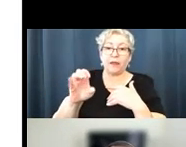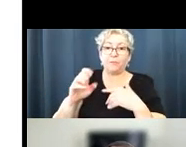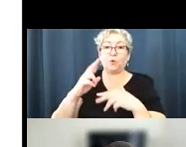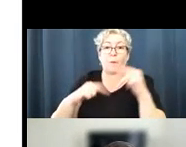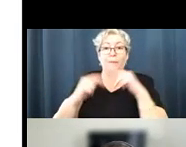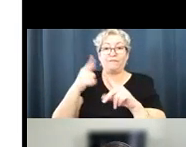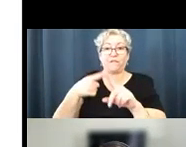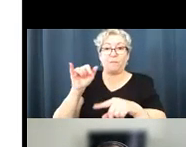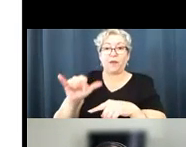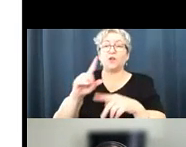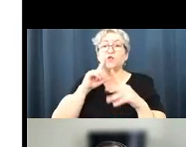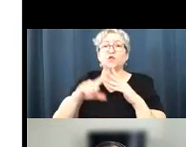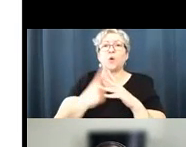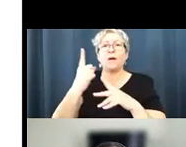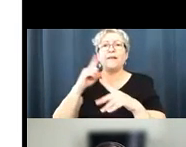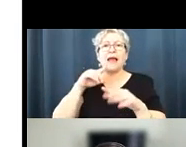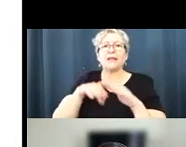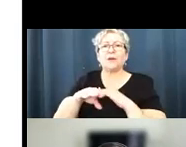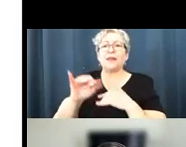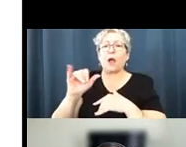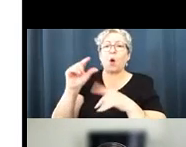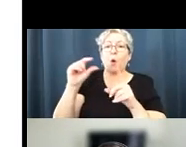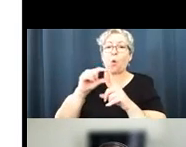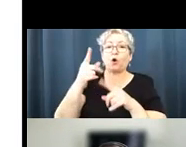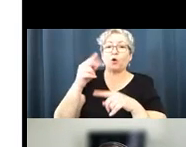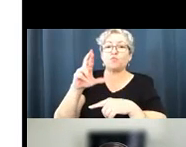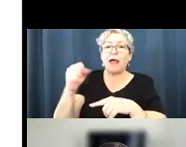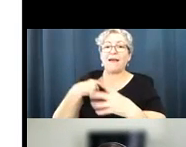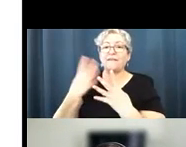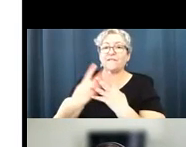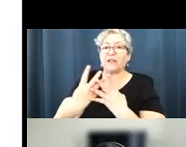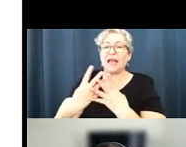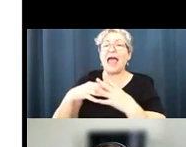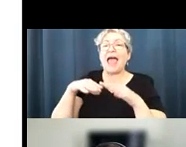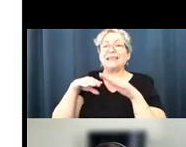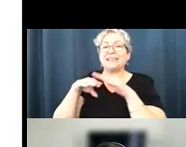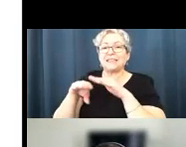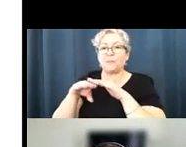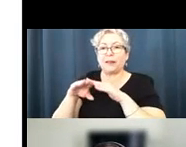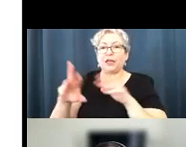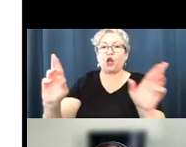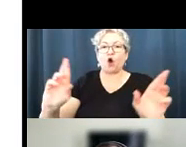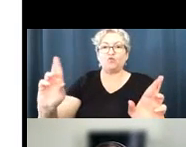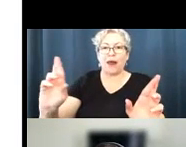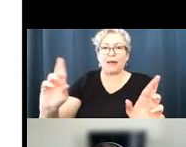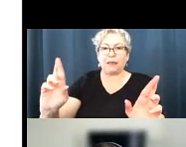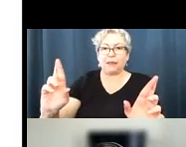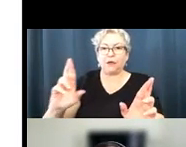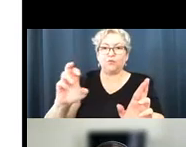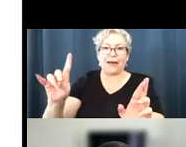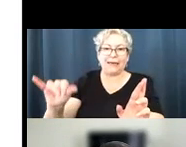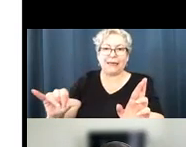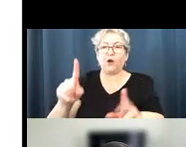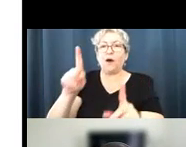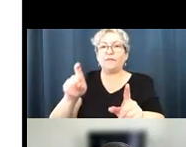un tema desde donde construir, pueden empezar con uno que es accesible. WordPress tiene uno que tiene un filtro que dice Accessible Ready.